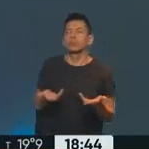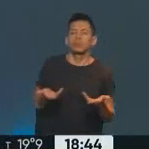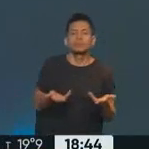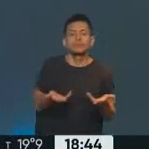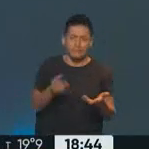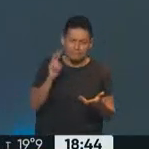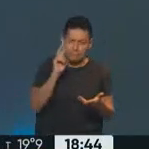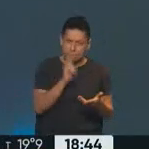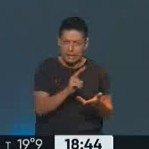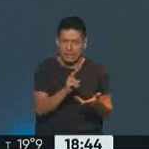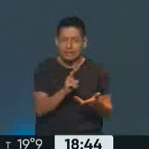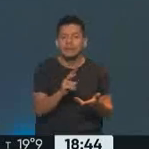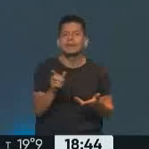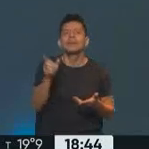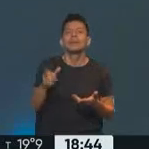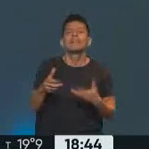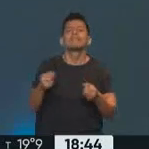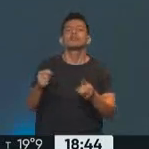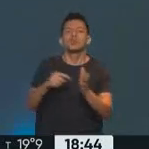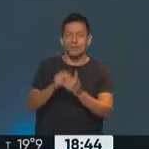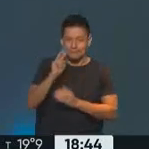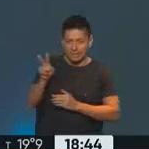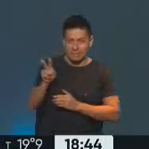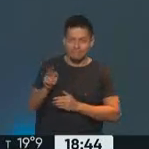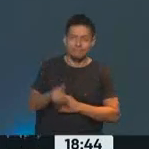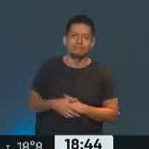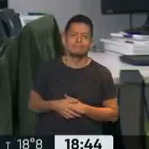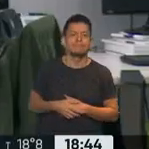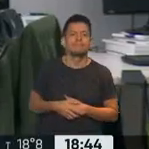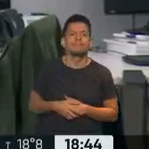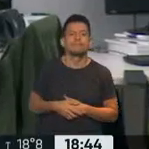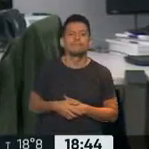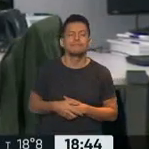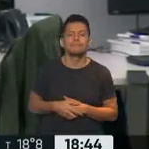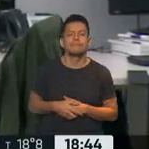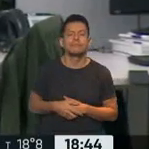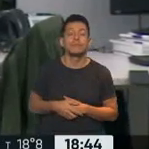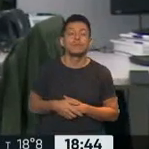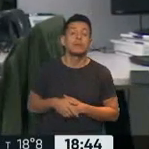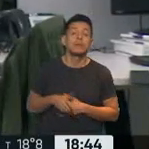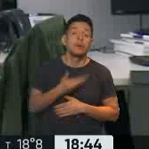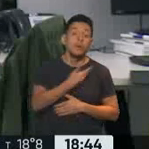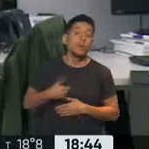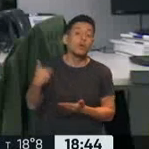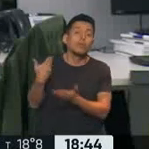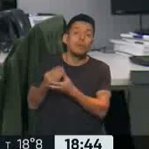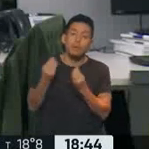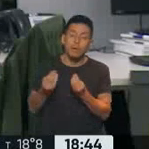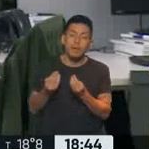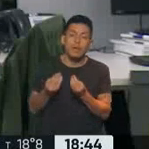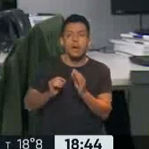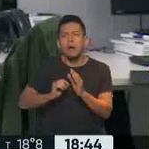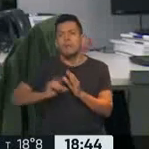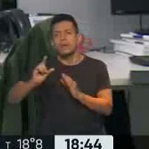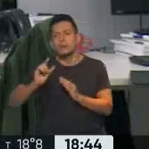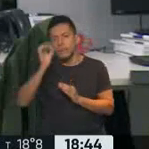Escucha, voy a escuchar lo que dice el defensor de la ciudad. Y después vos lo rematás. Dale. Dale. Vamos. Lo que el gobierno está proponiendo es un aumento de alrededor